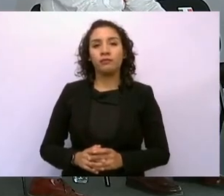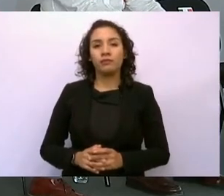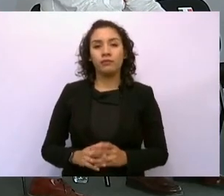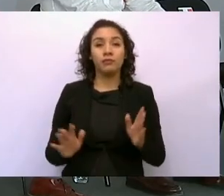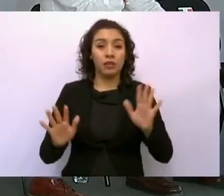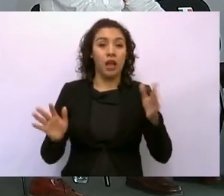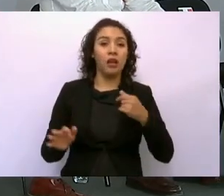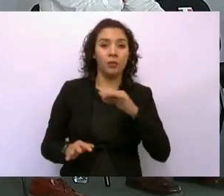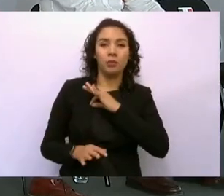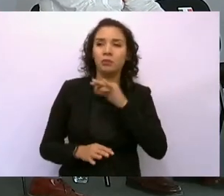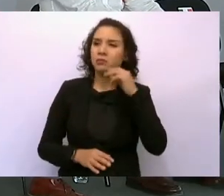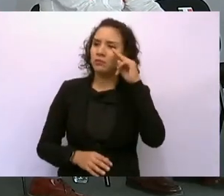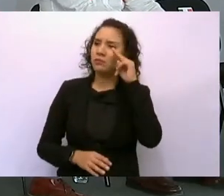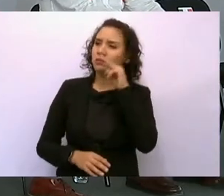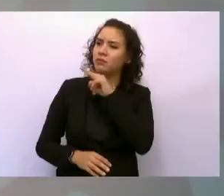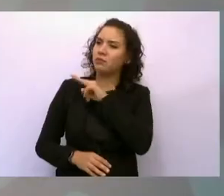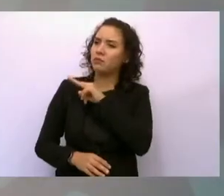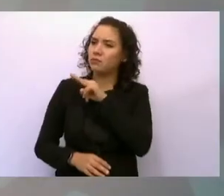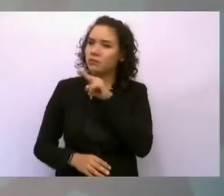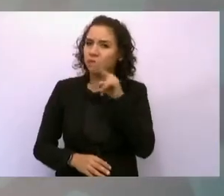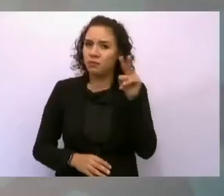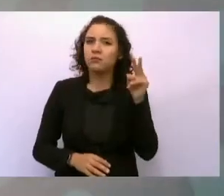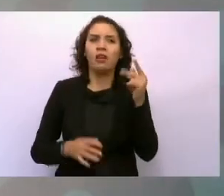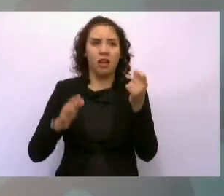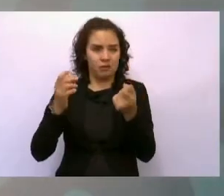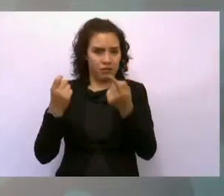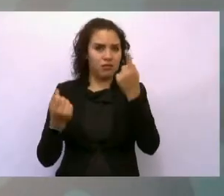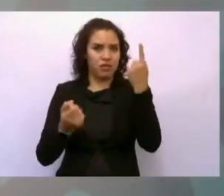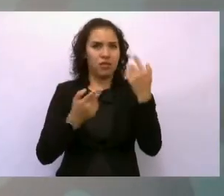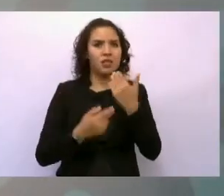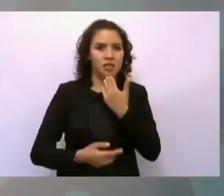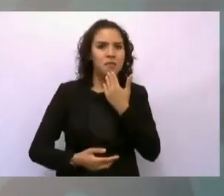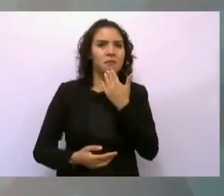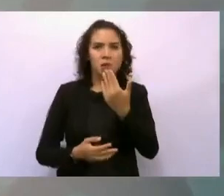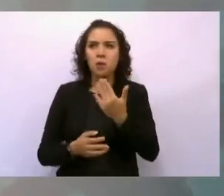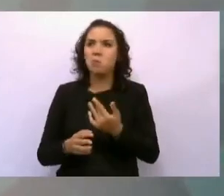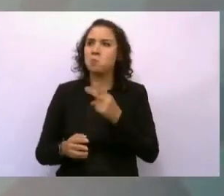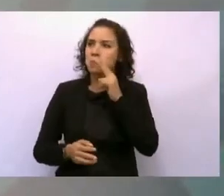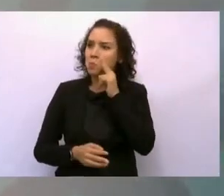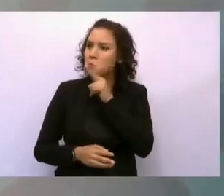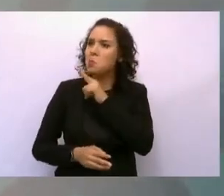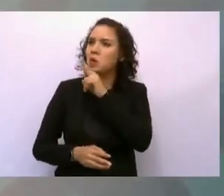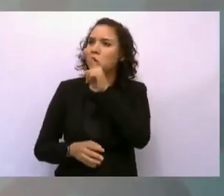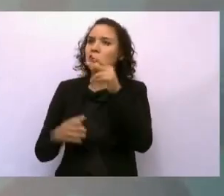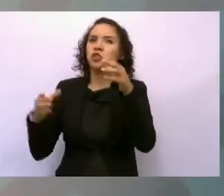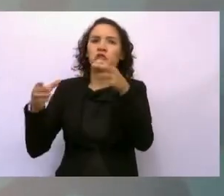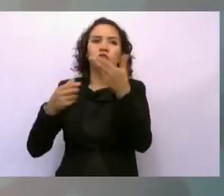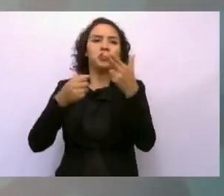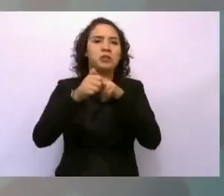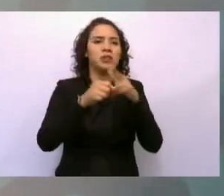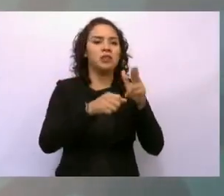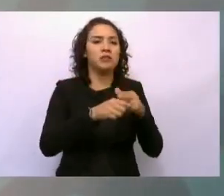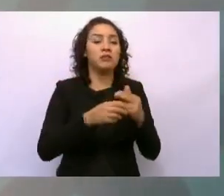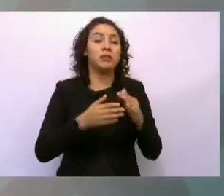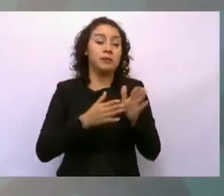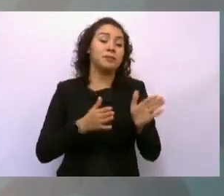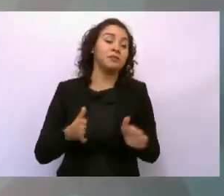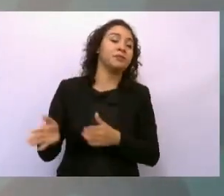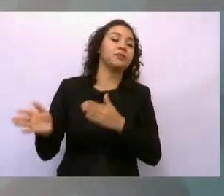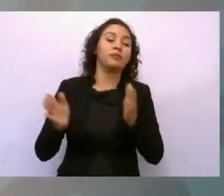pude constatar de que funcionaba ese modelo. Luego